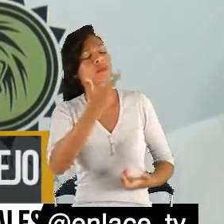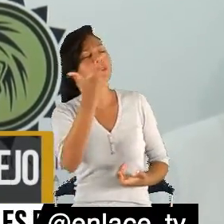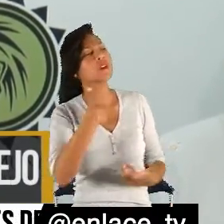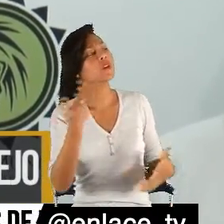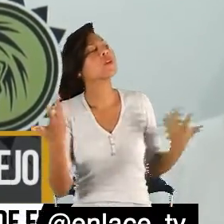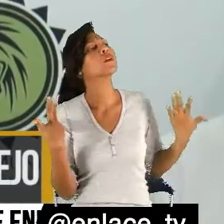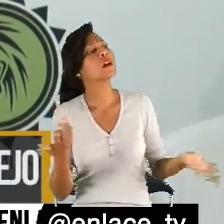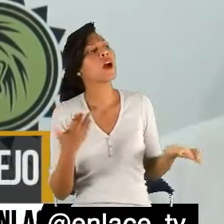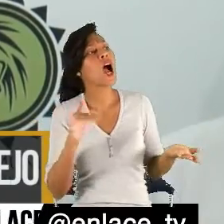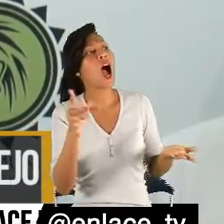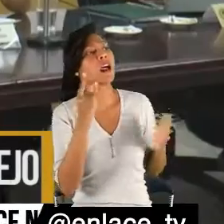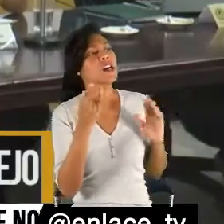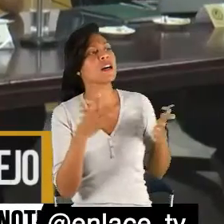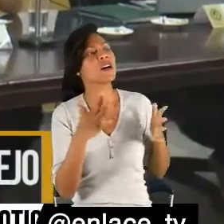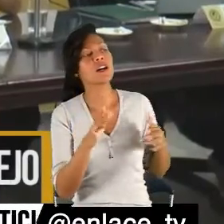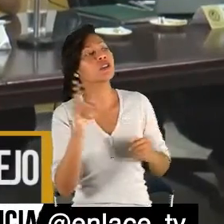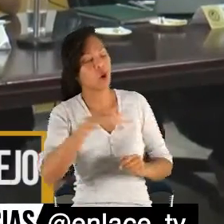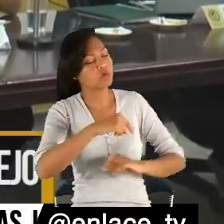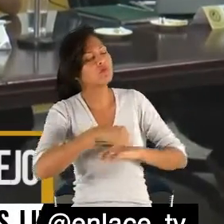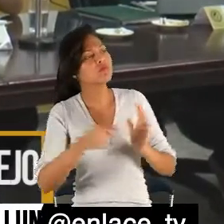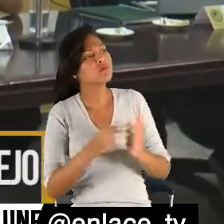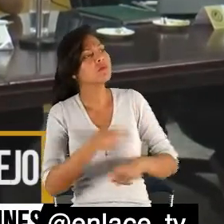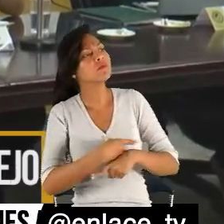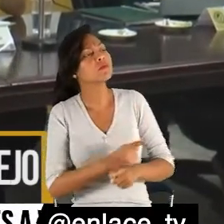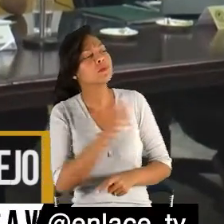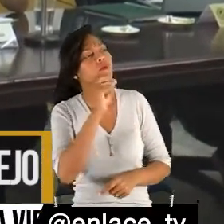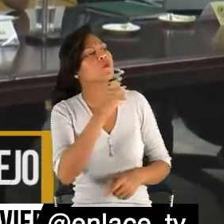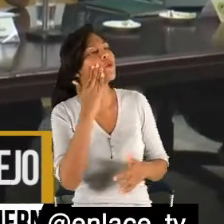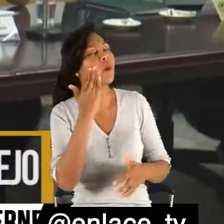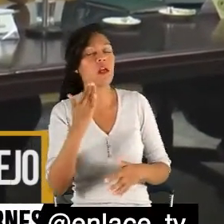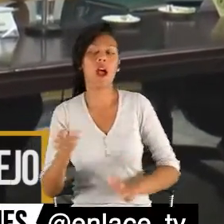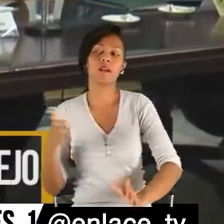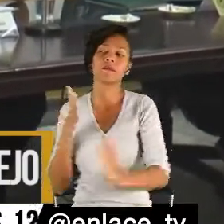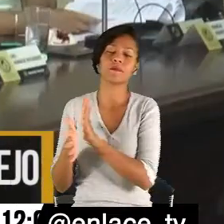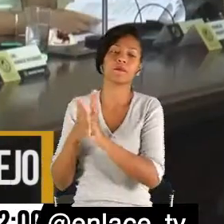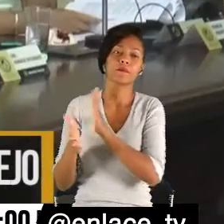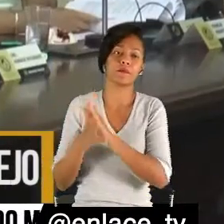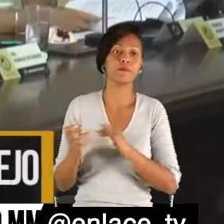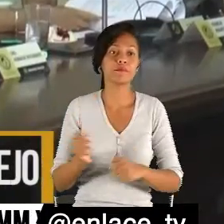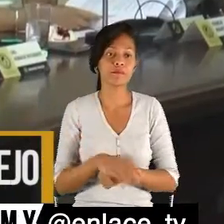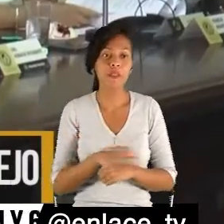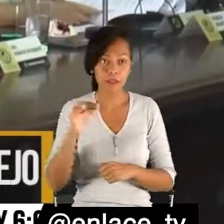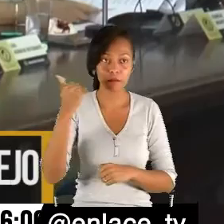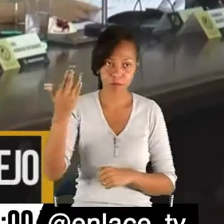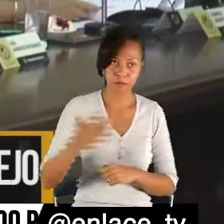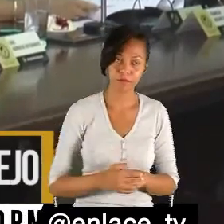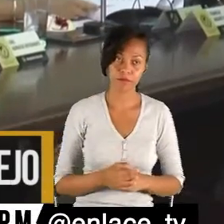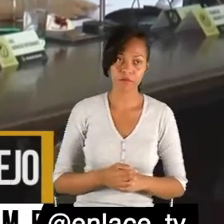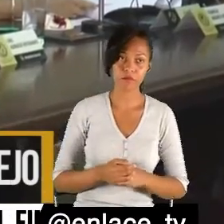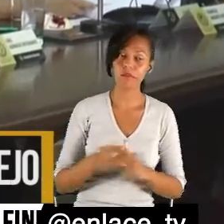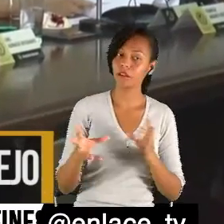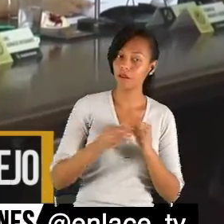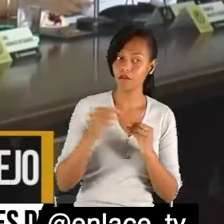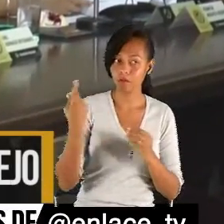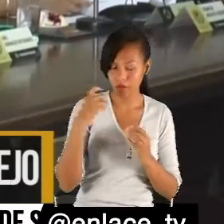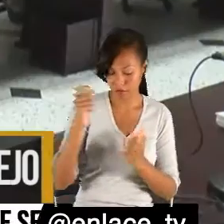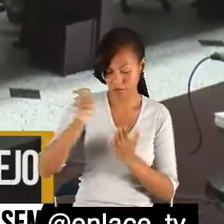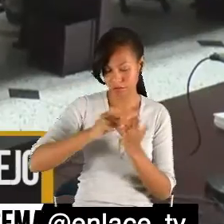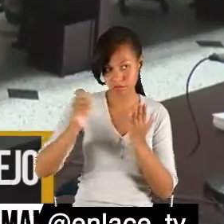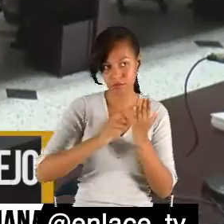obras no van a quedar en conclusión de los hechos más destacados en el período cumplido decisiones extraordinarias está el de la aprobación del plan de desarrollo